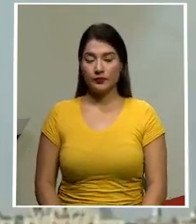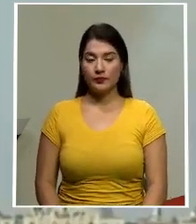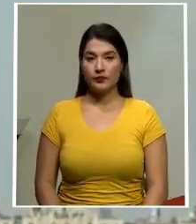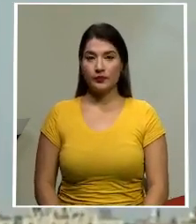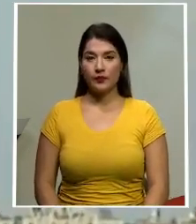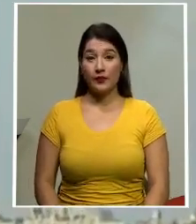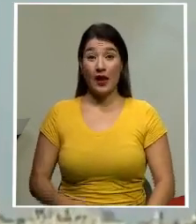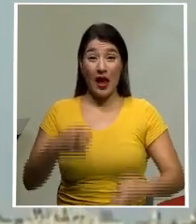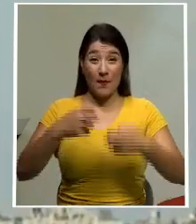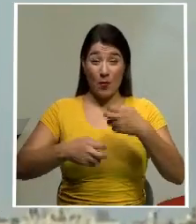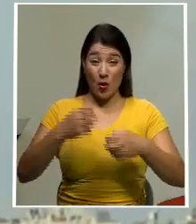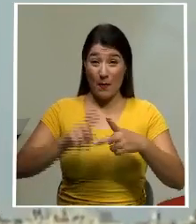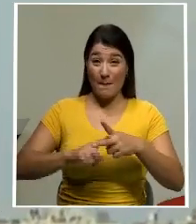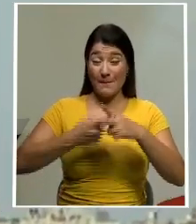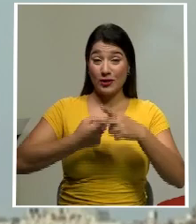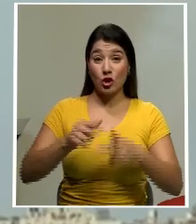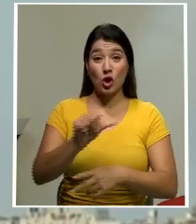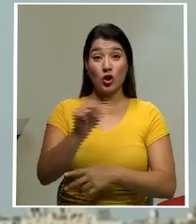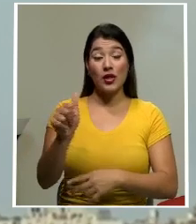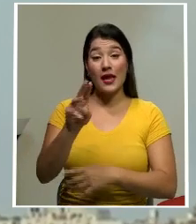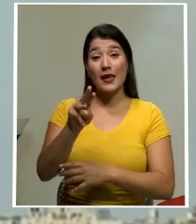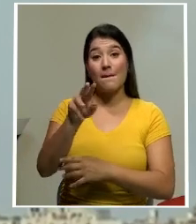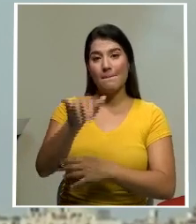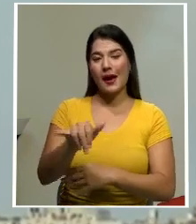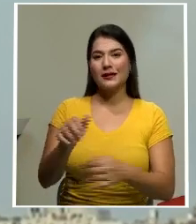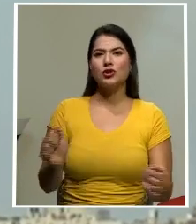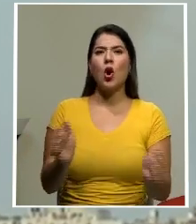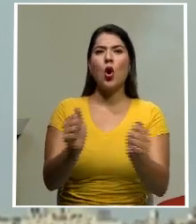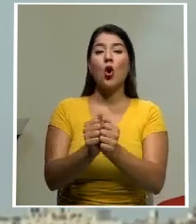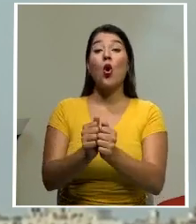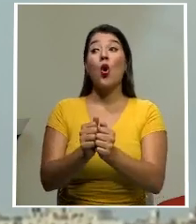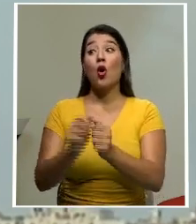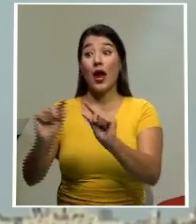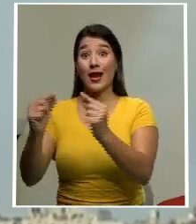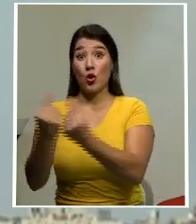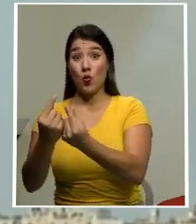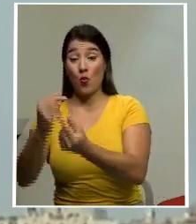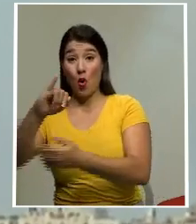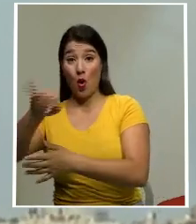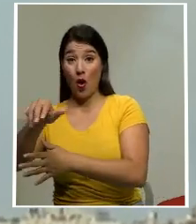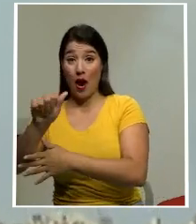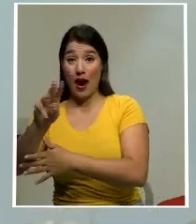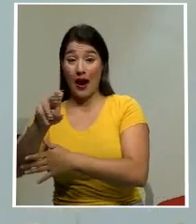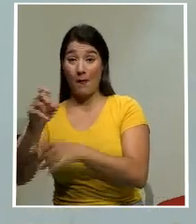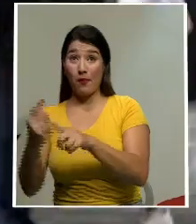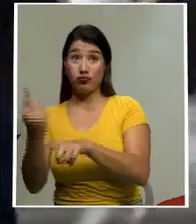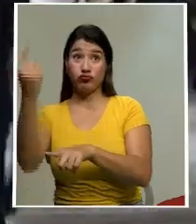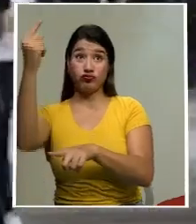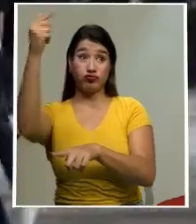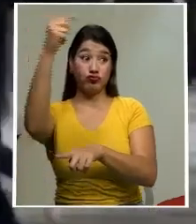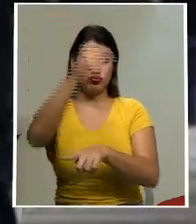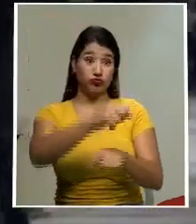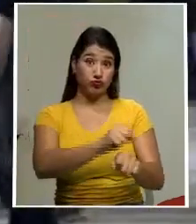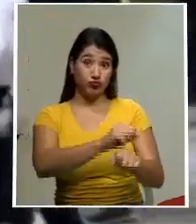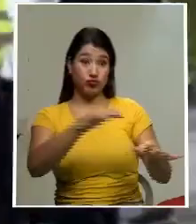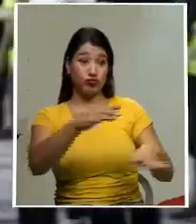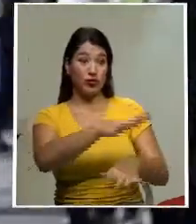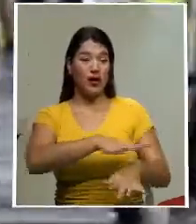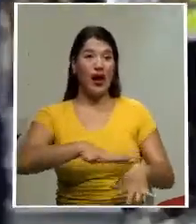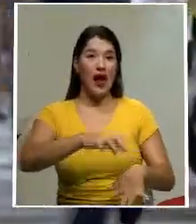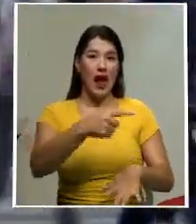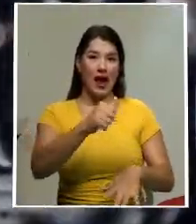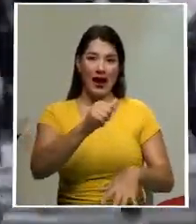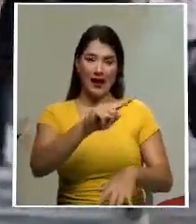El conflicto estalló el 10 de mayo con una andanada de misiles de Hamas desde la Franja de Gaza hacia Israel, en solidaridad con los cientos